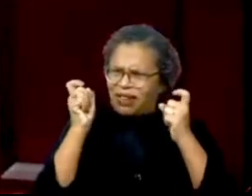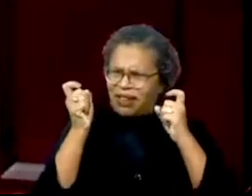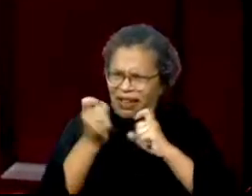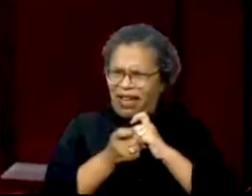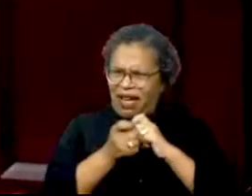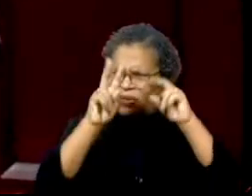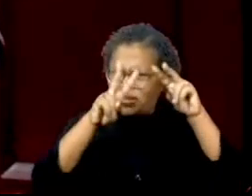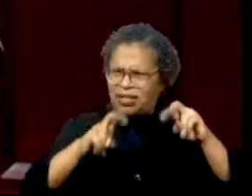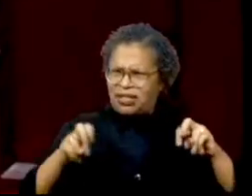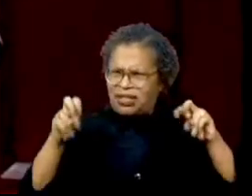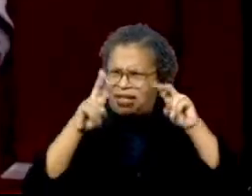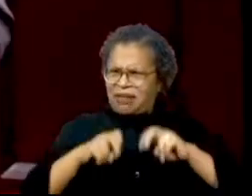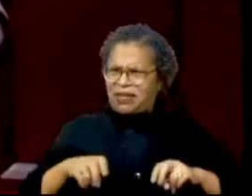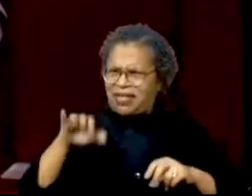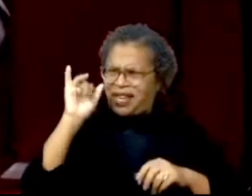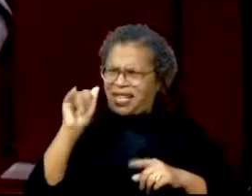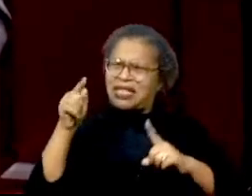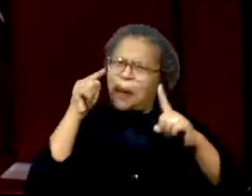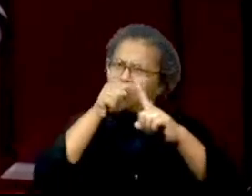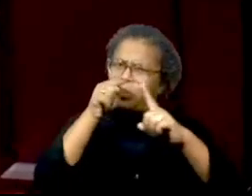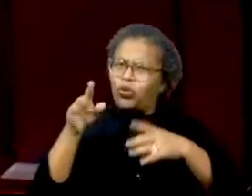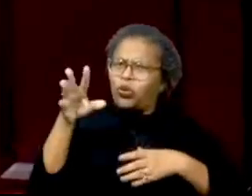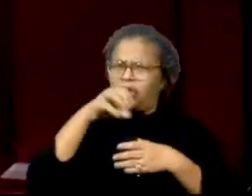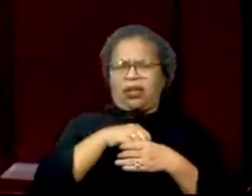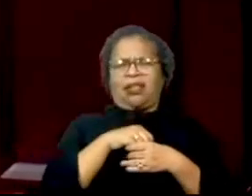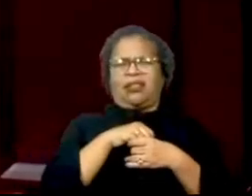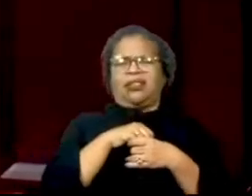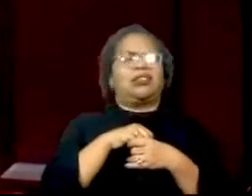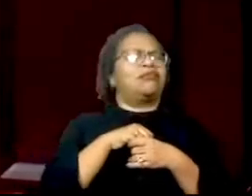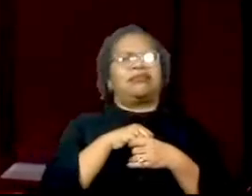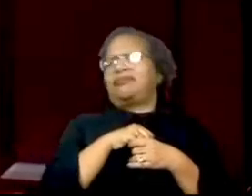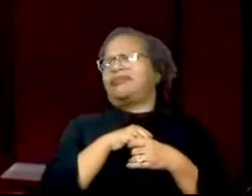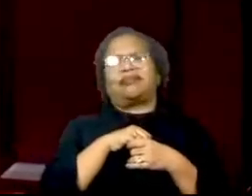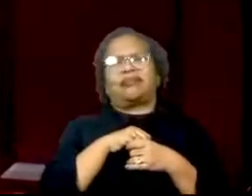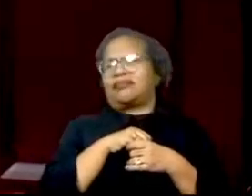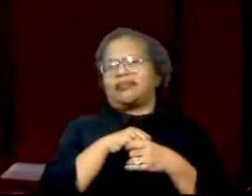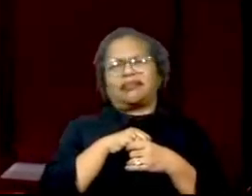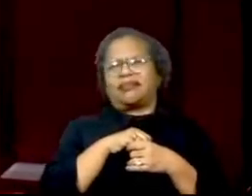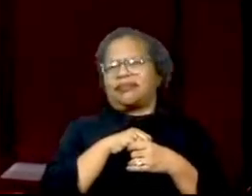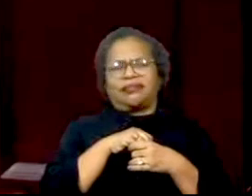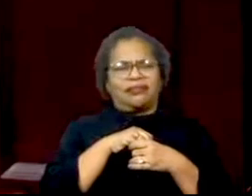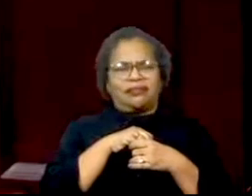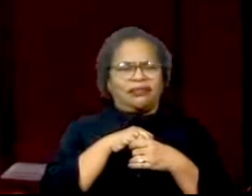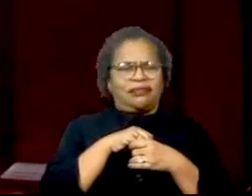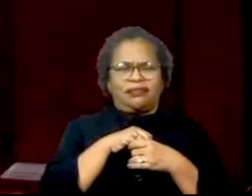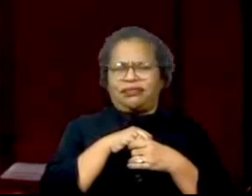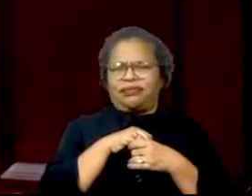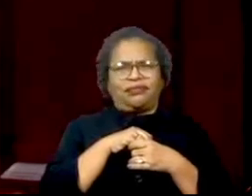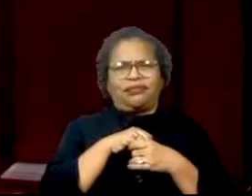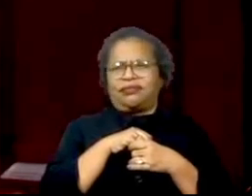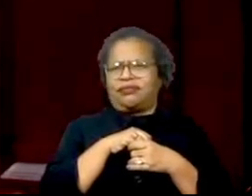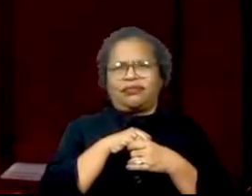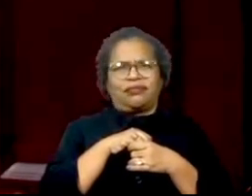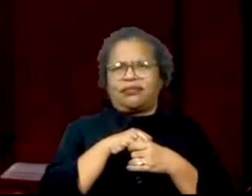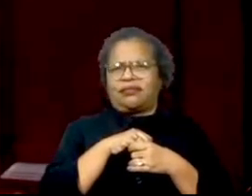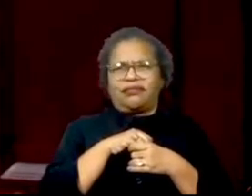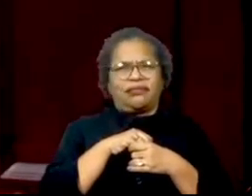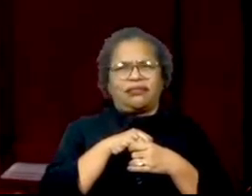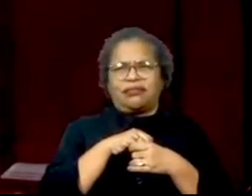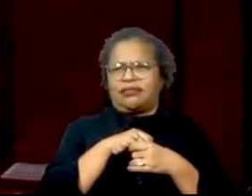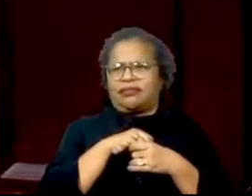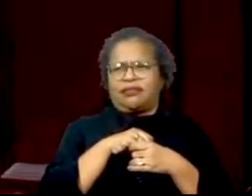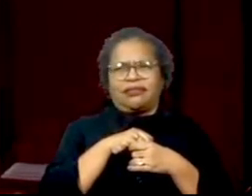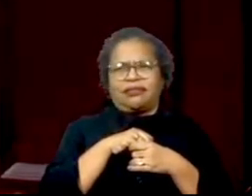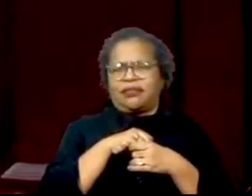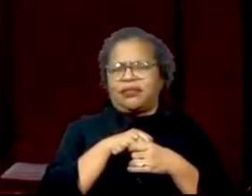en esta asamblea revisora un punto para solucionar un problema interno